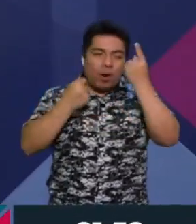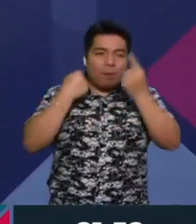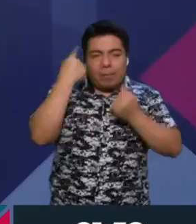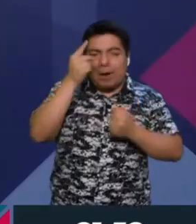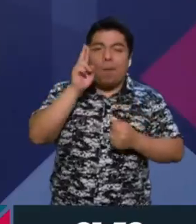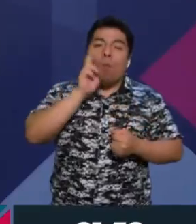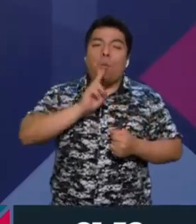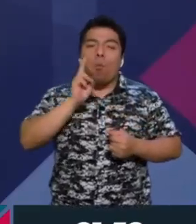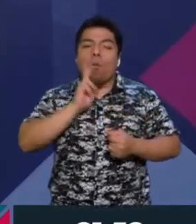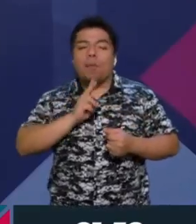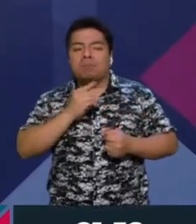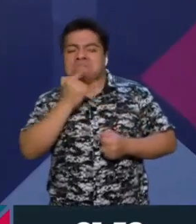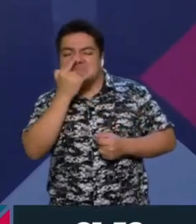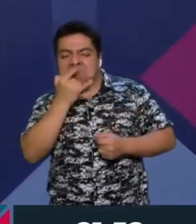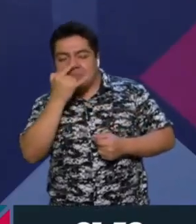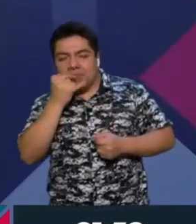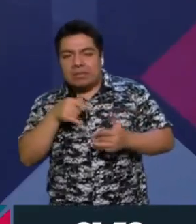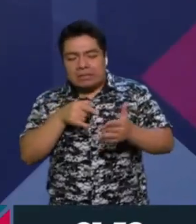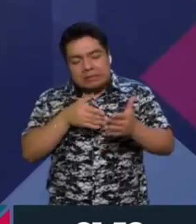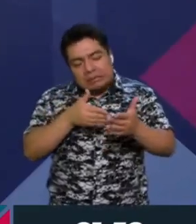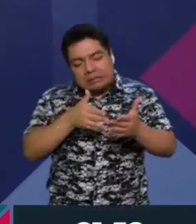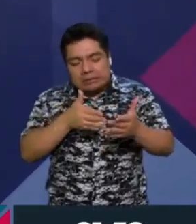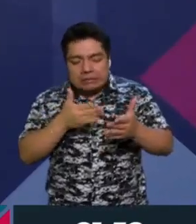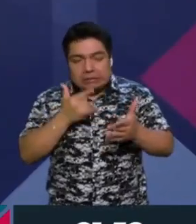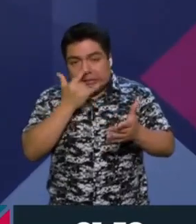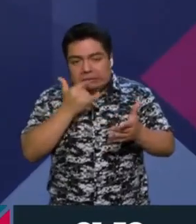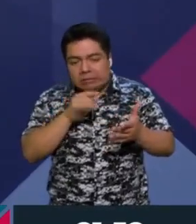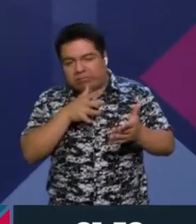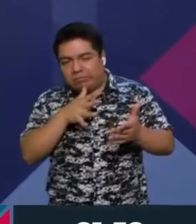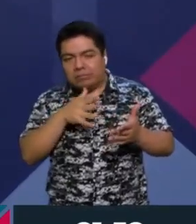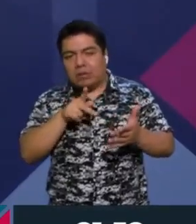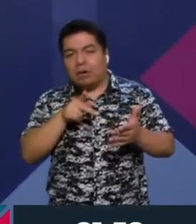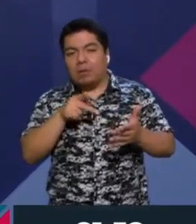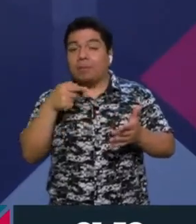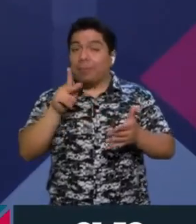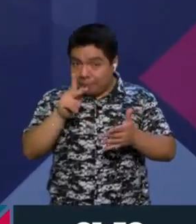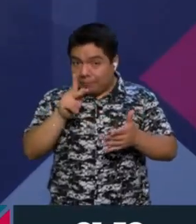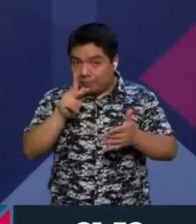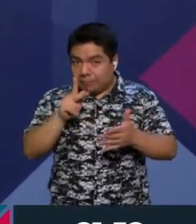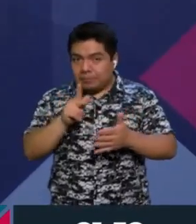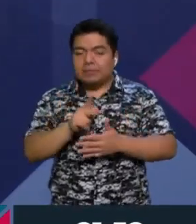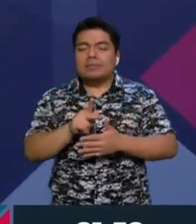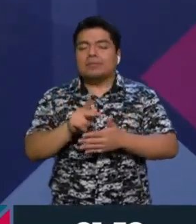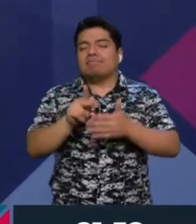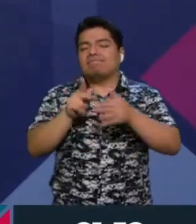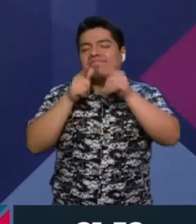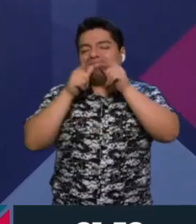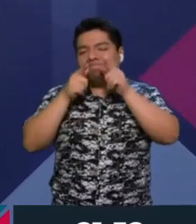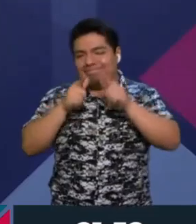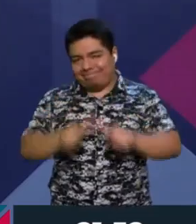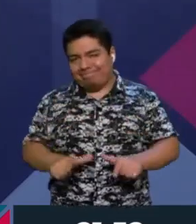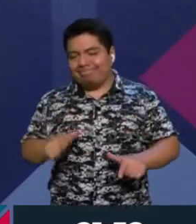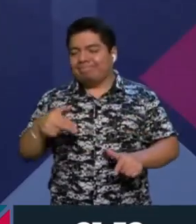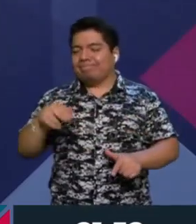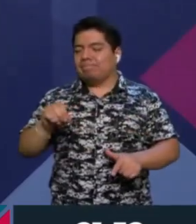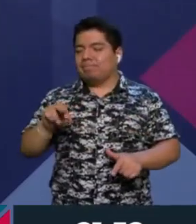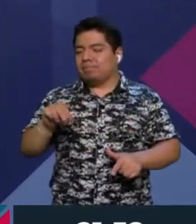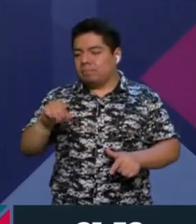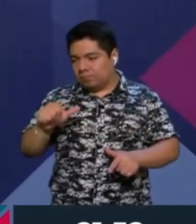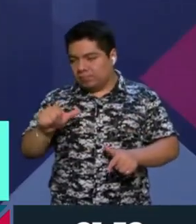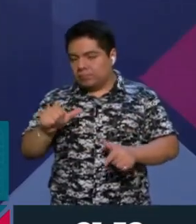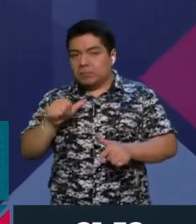no es tan extraño, pero los autores sí. El camino de la literatura nórdica negra es una